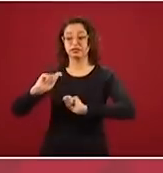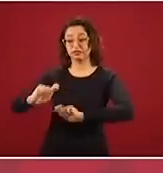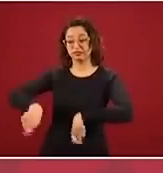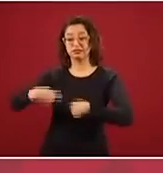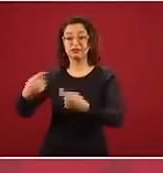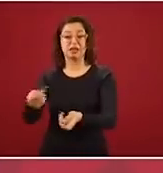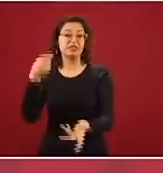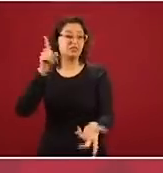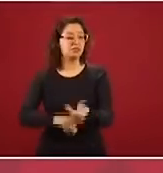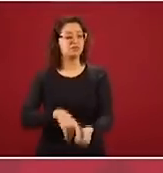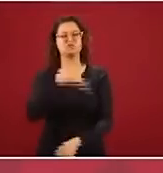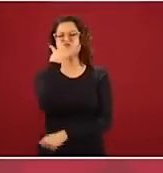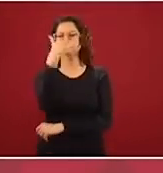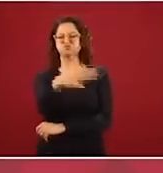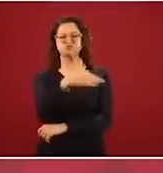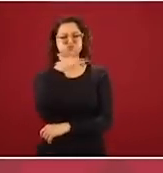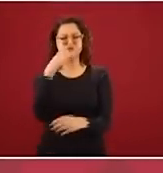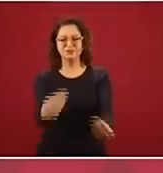mucha corrupción.